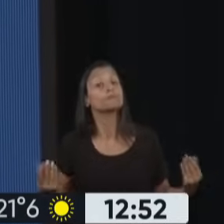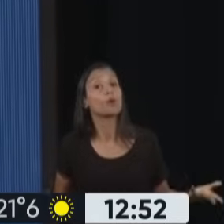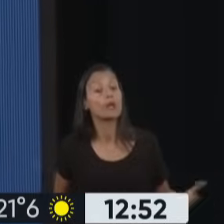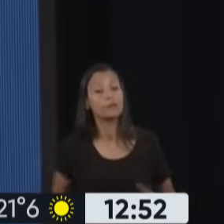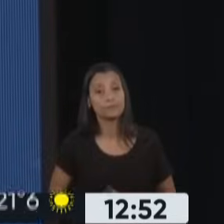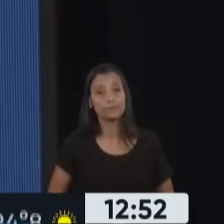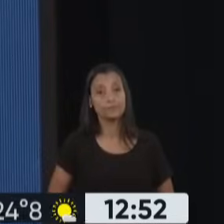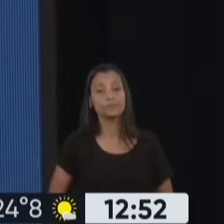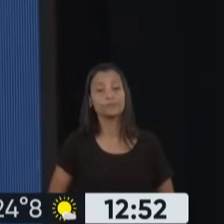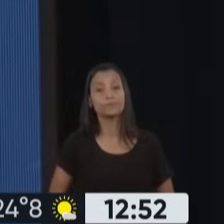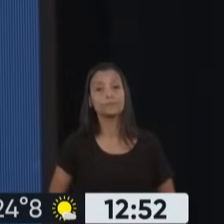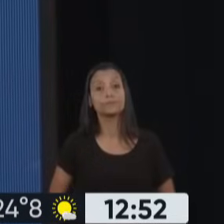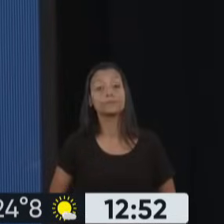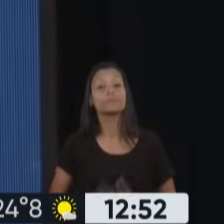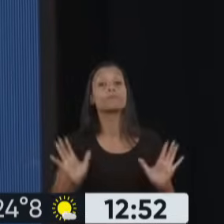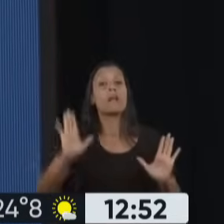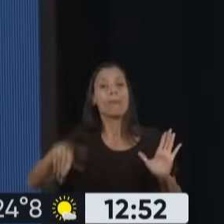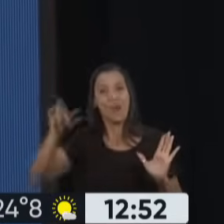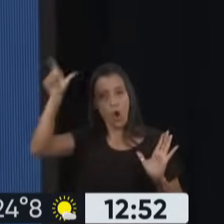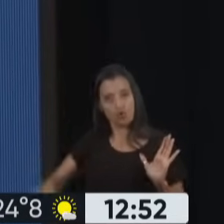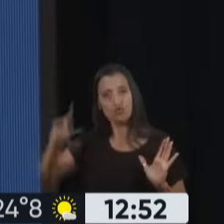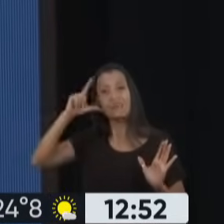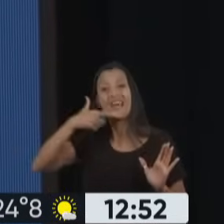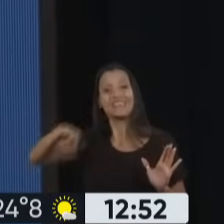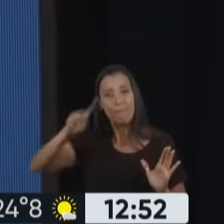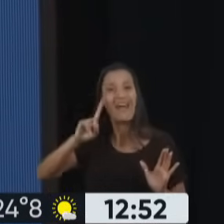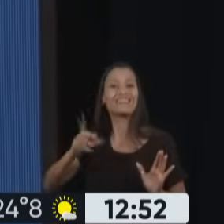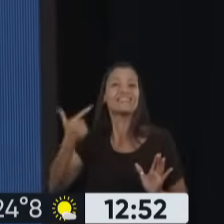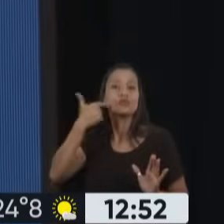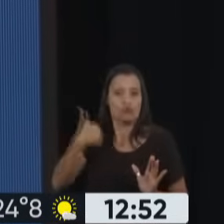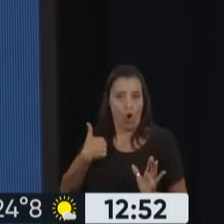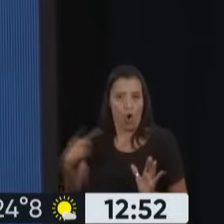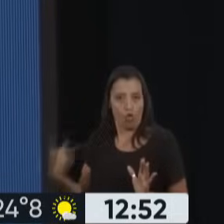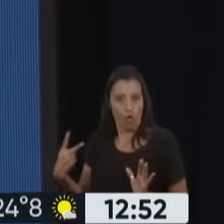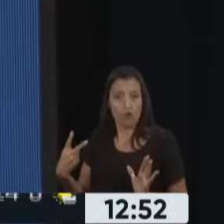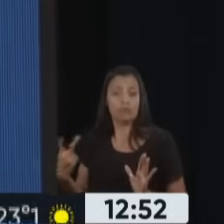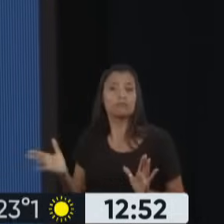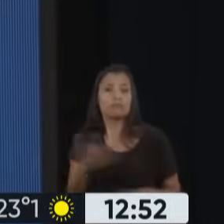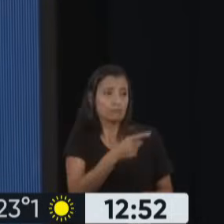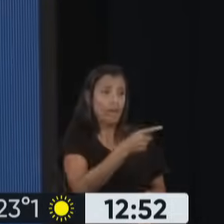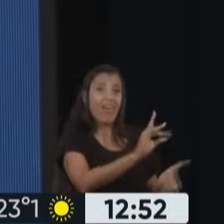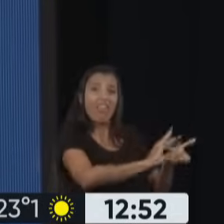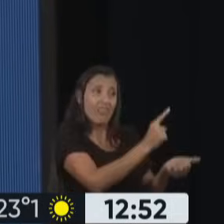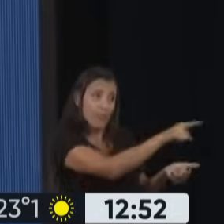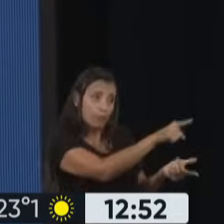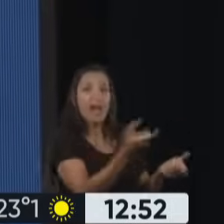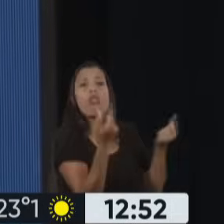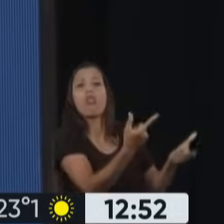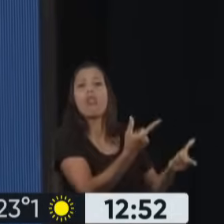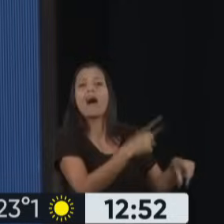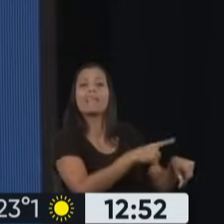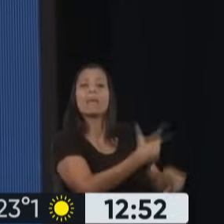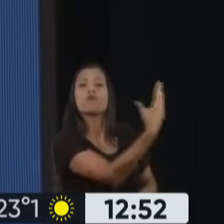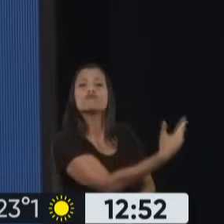porque, salvo José Luis y yo, cada diputado que se le asignaba, no sé, 5 minutos,